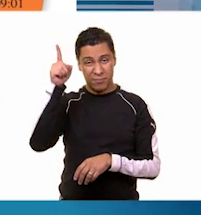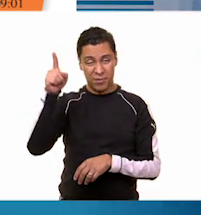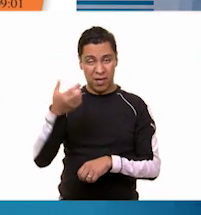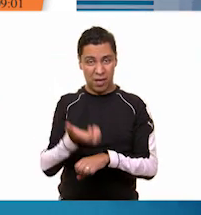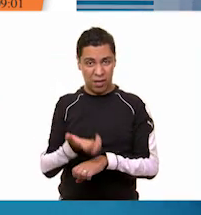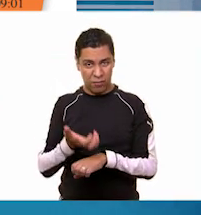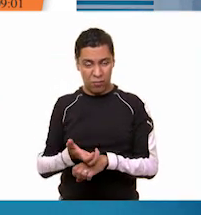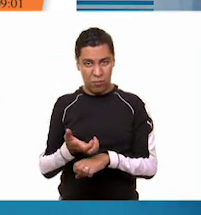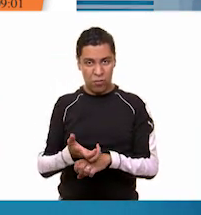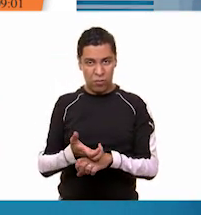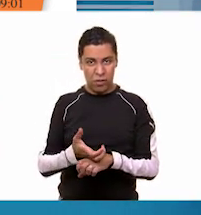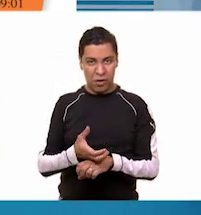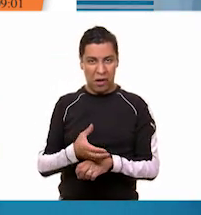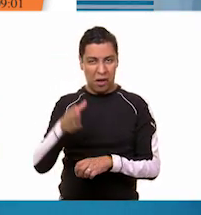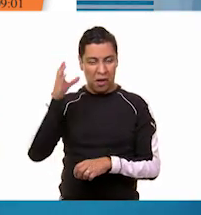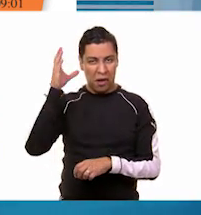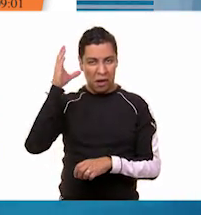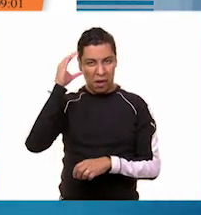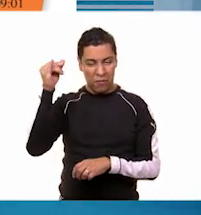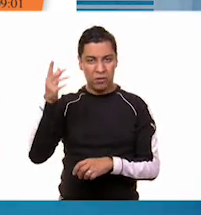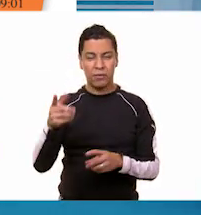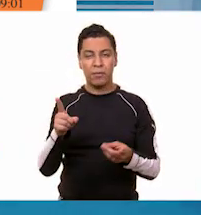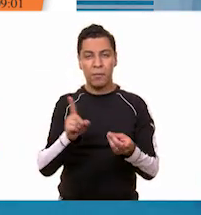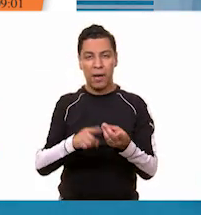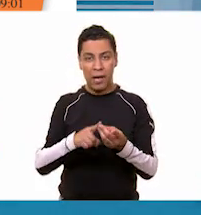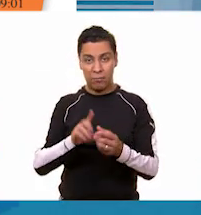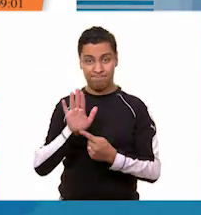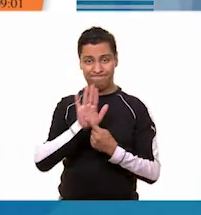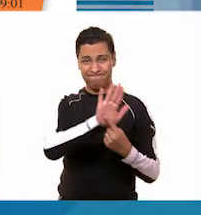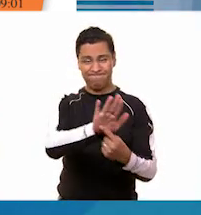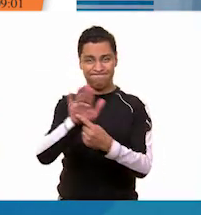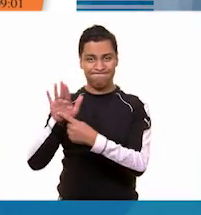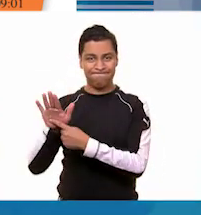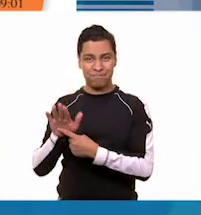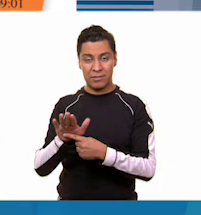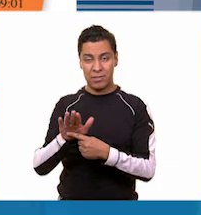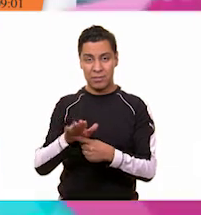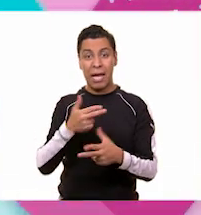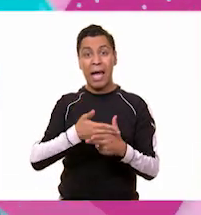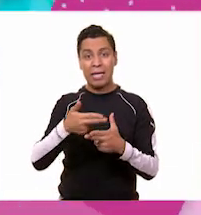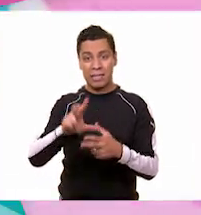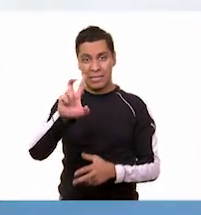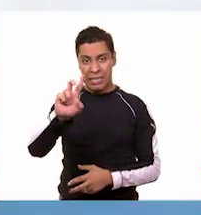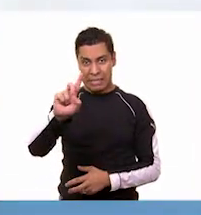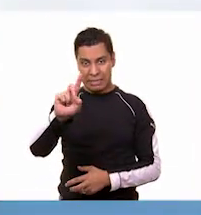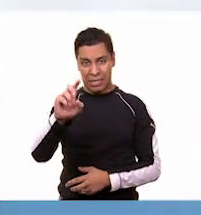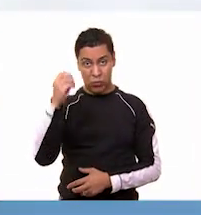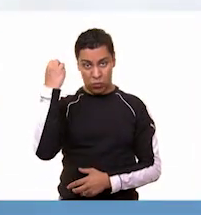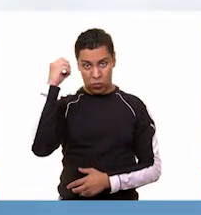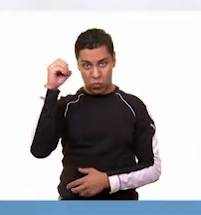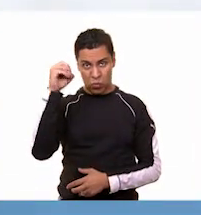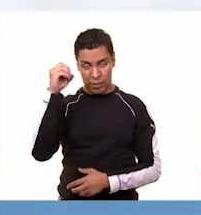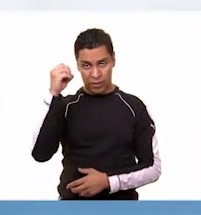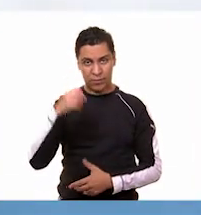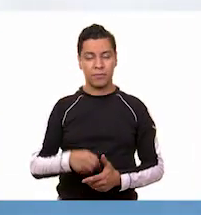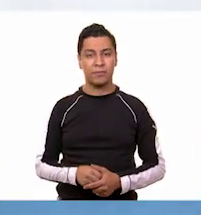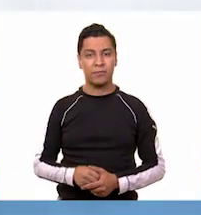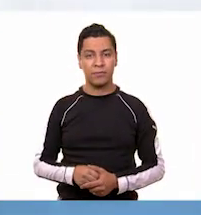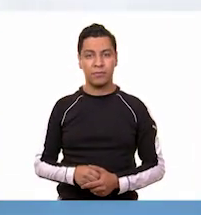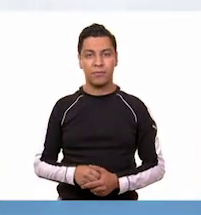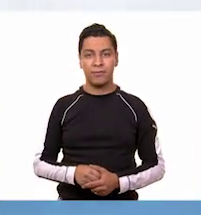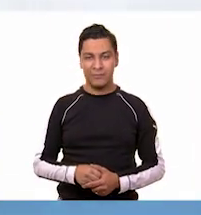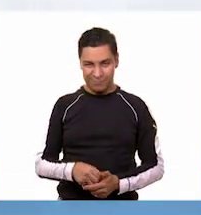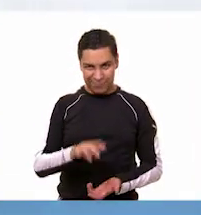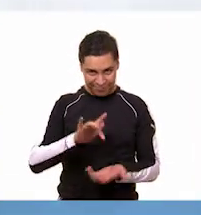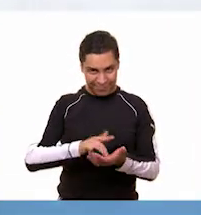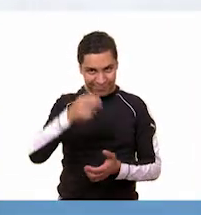Center, donde permanecerá en exhibición hasta el 30 de octubre. Gracias, Raulito. En esta parte